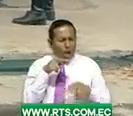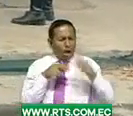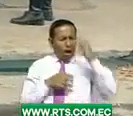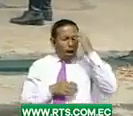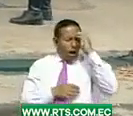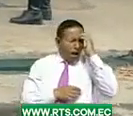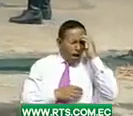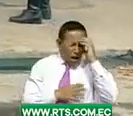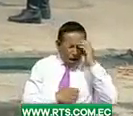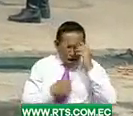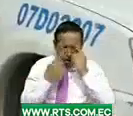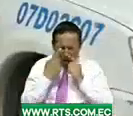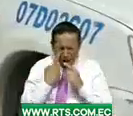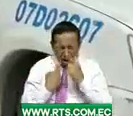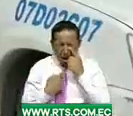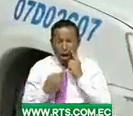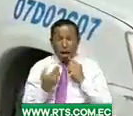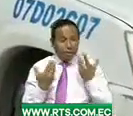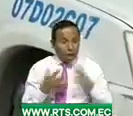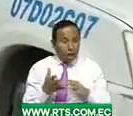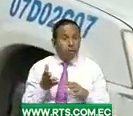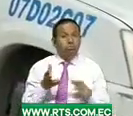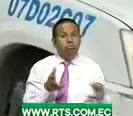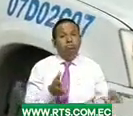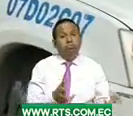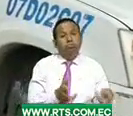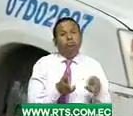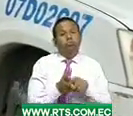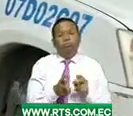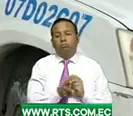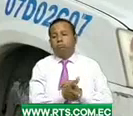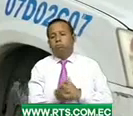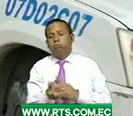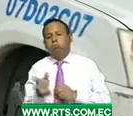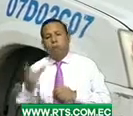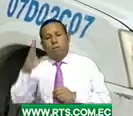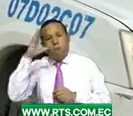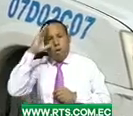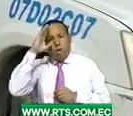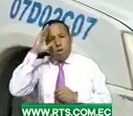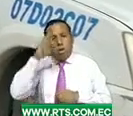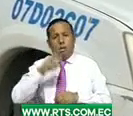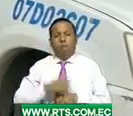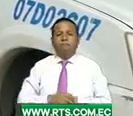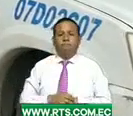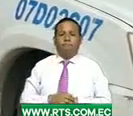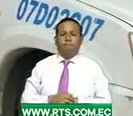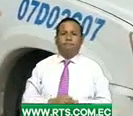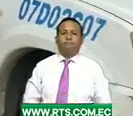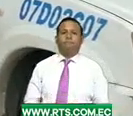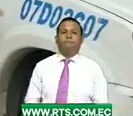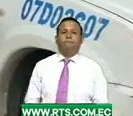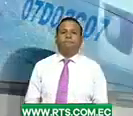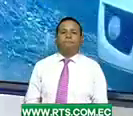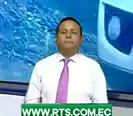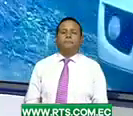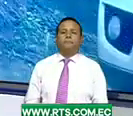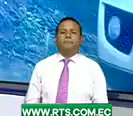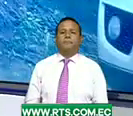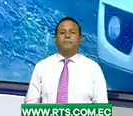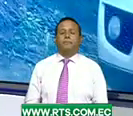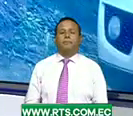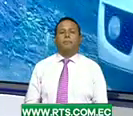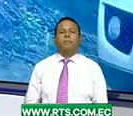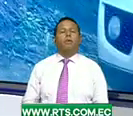su cuerpo era trasladado hacia el Instituto de Ciencias Forenses. Informó Richard Ceballos.